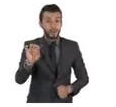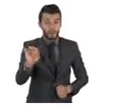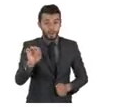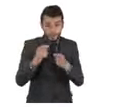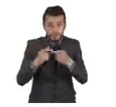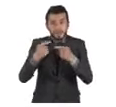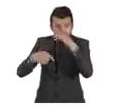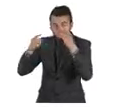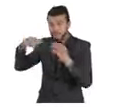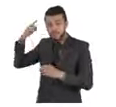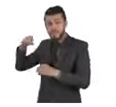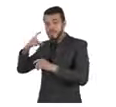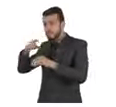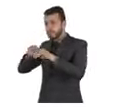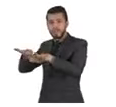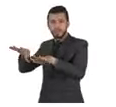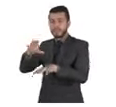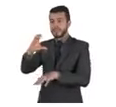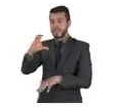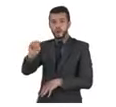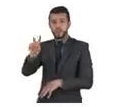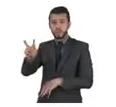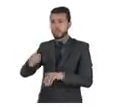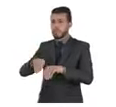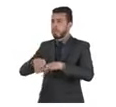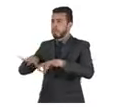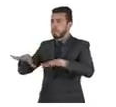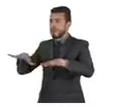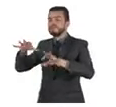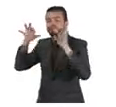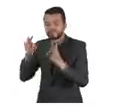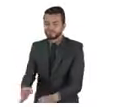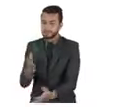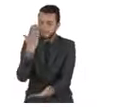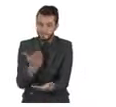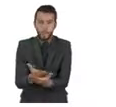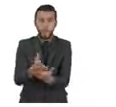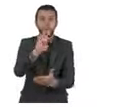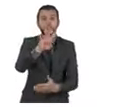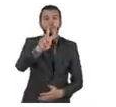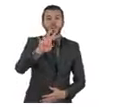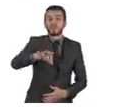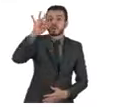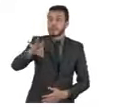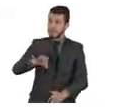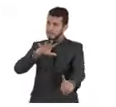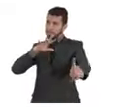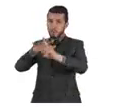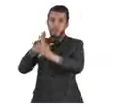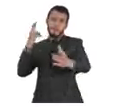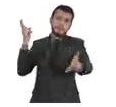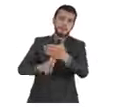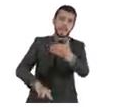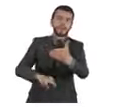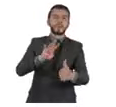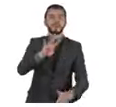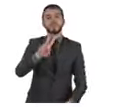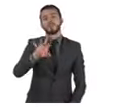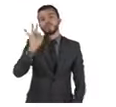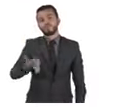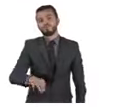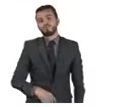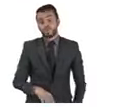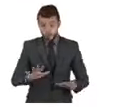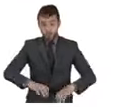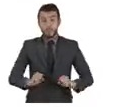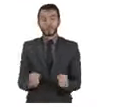carbono en América Latina, el 42% es transporte, como decía la alcaldesa. Y en el caso nuestro, en el caso de Colombia, en el caso de Bogotá, los